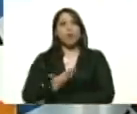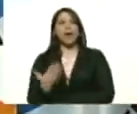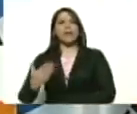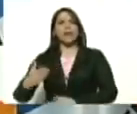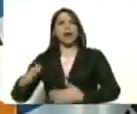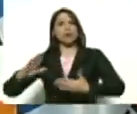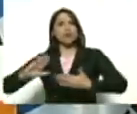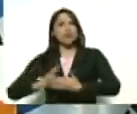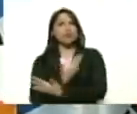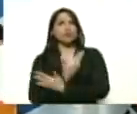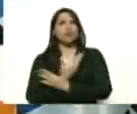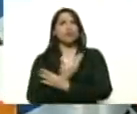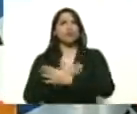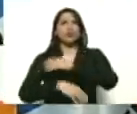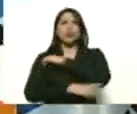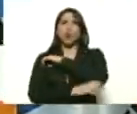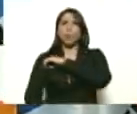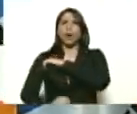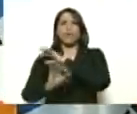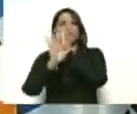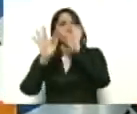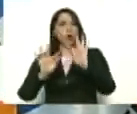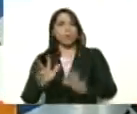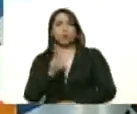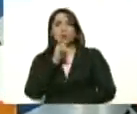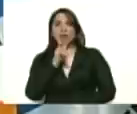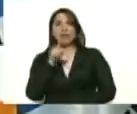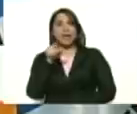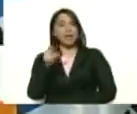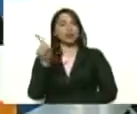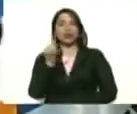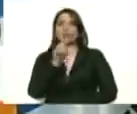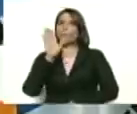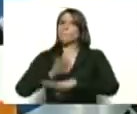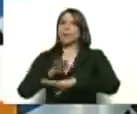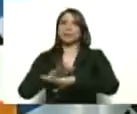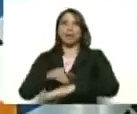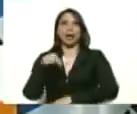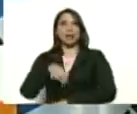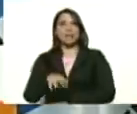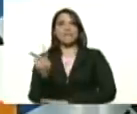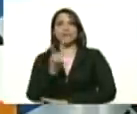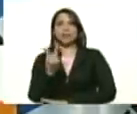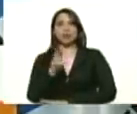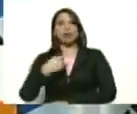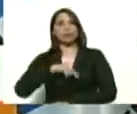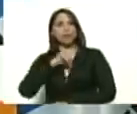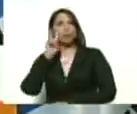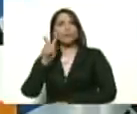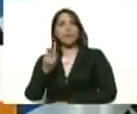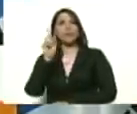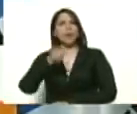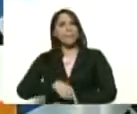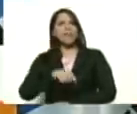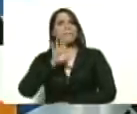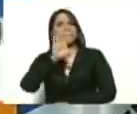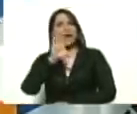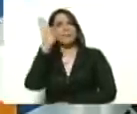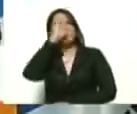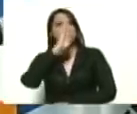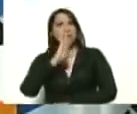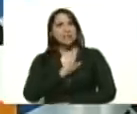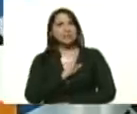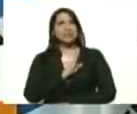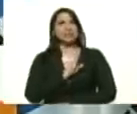de manera impune, cosa que no va a ocurrir. Pero vemos esta tragedia. Brasil, que también ha